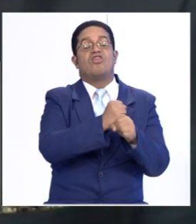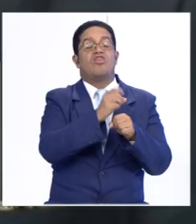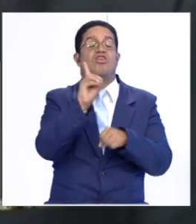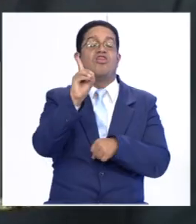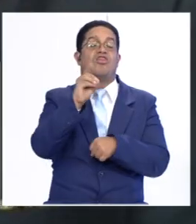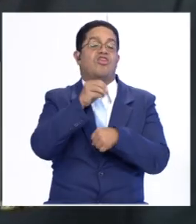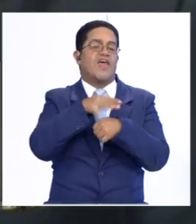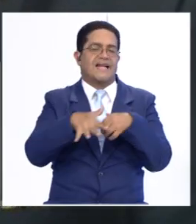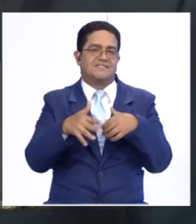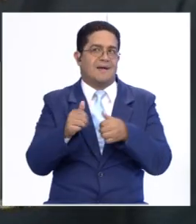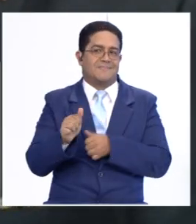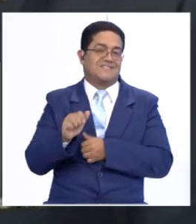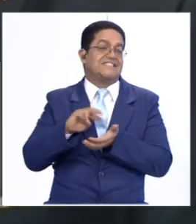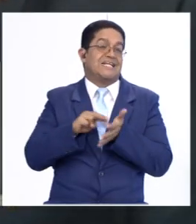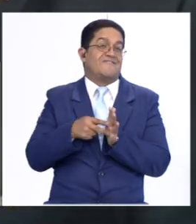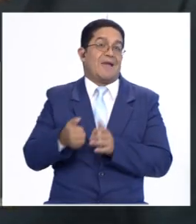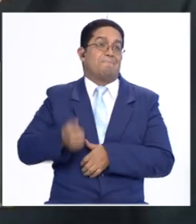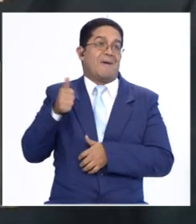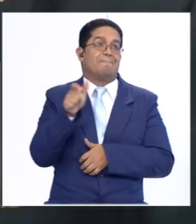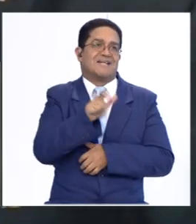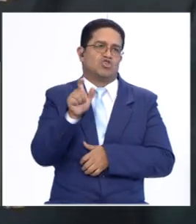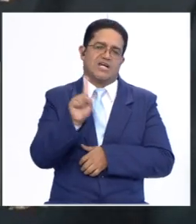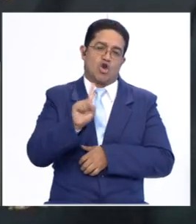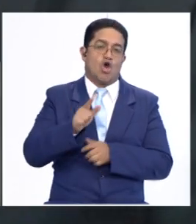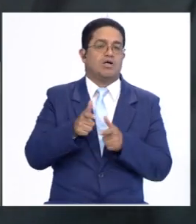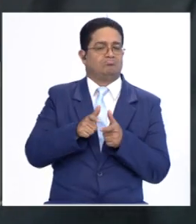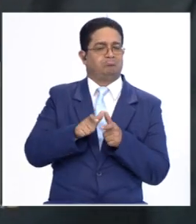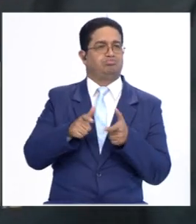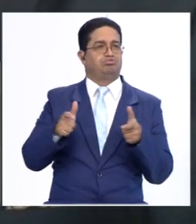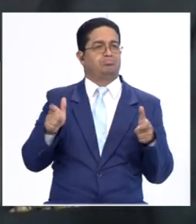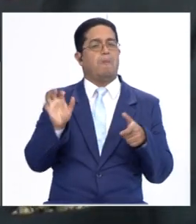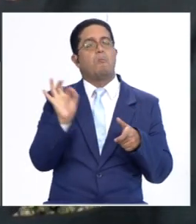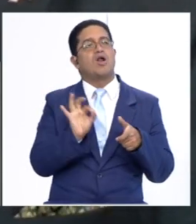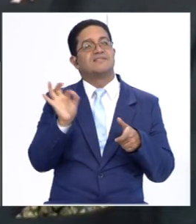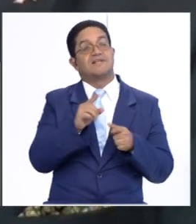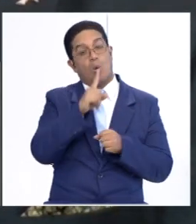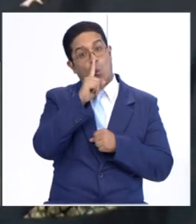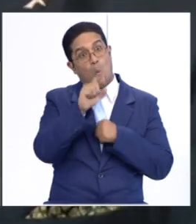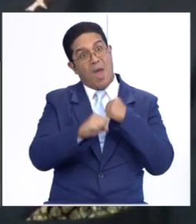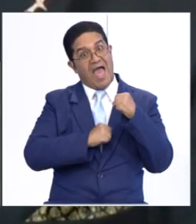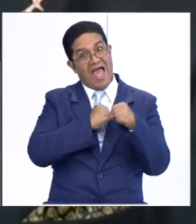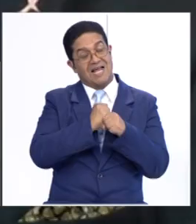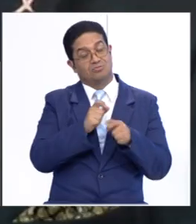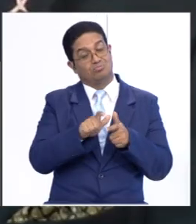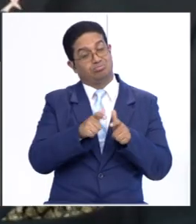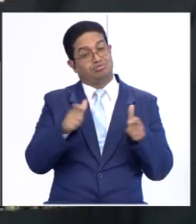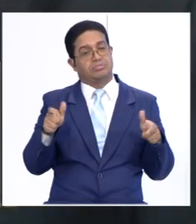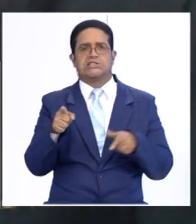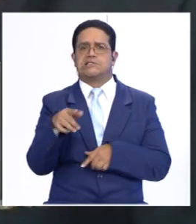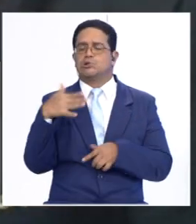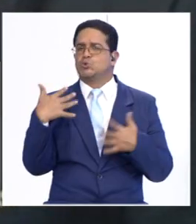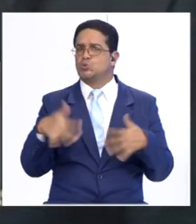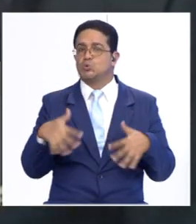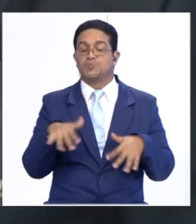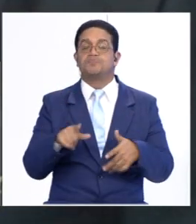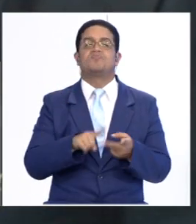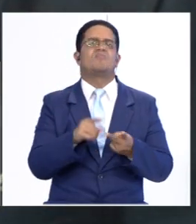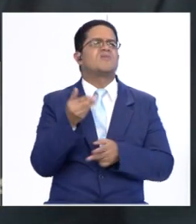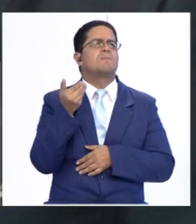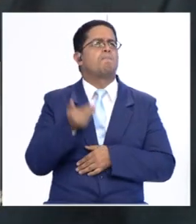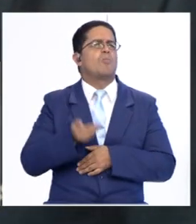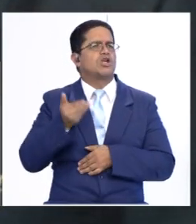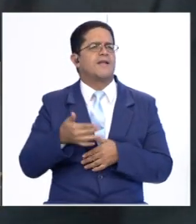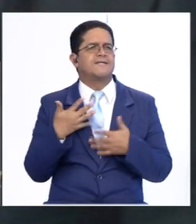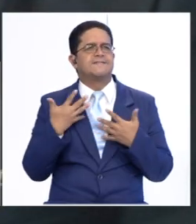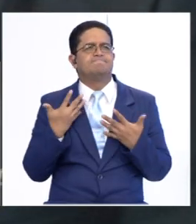mayor número de cánceres, pero sí que el crecimiento porcentual de un año al otro fue muy importante. Lo importante,